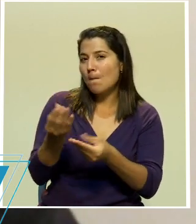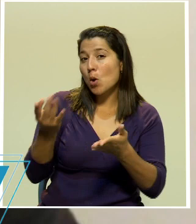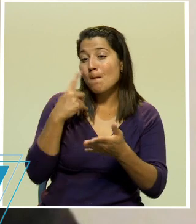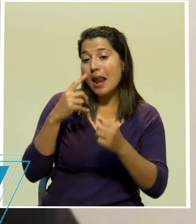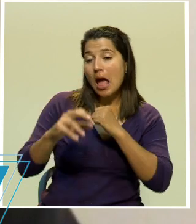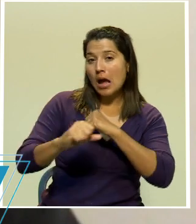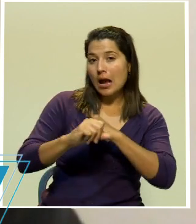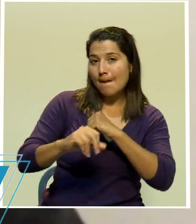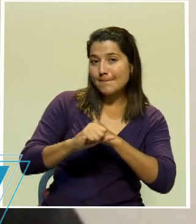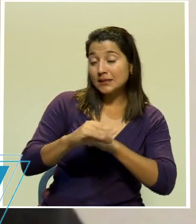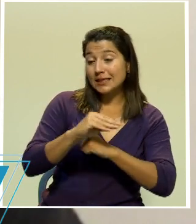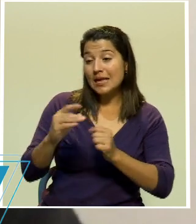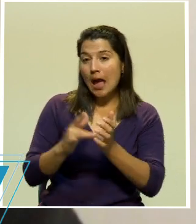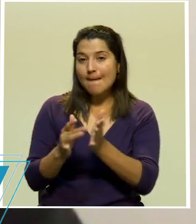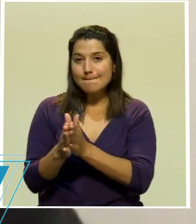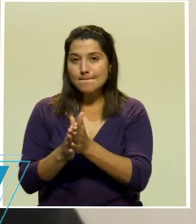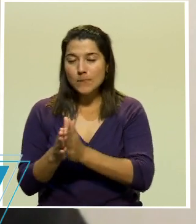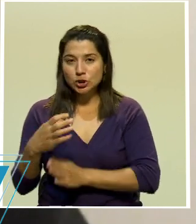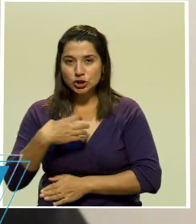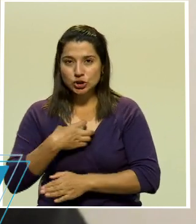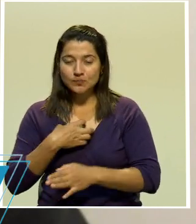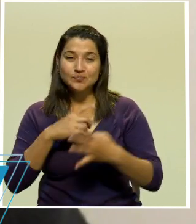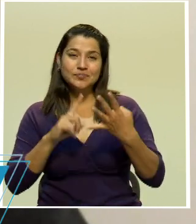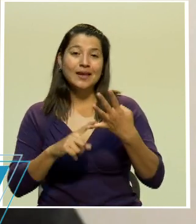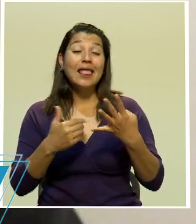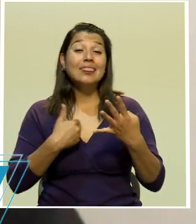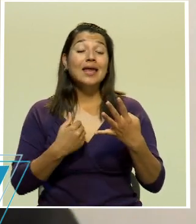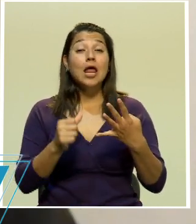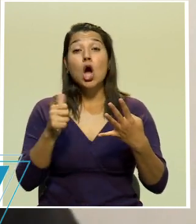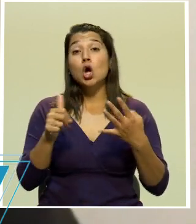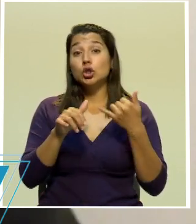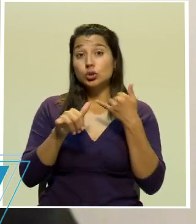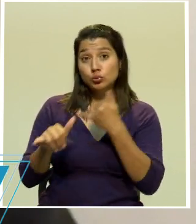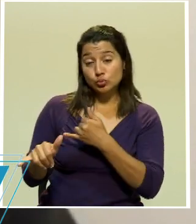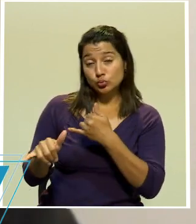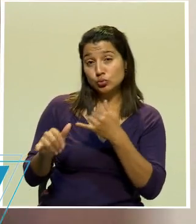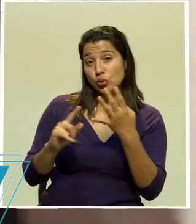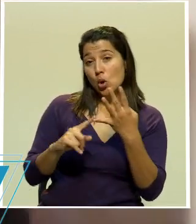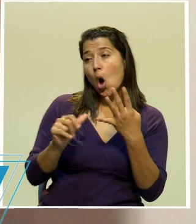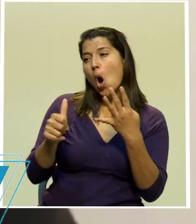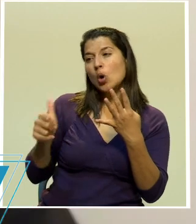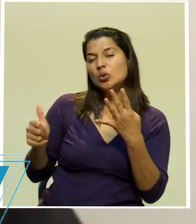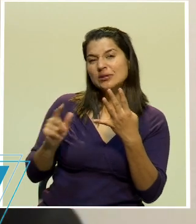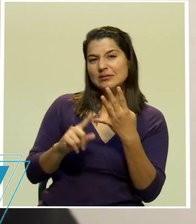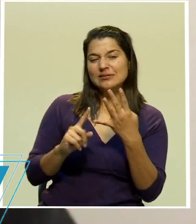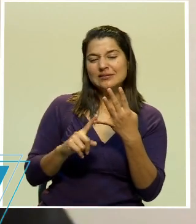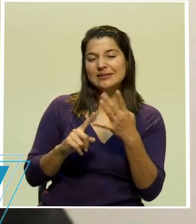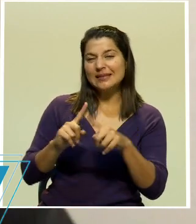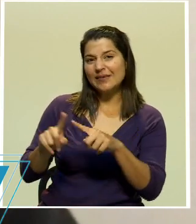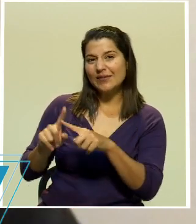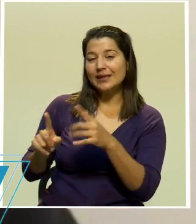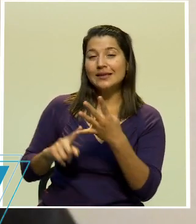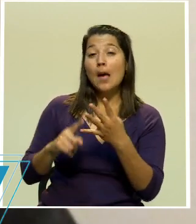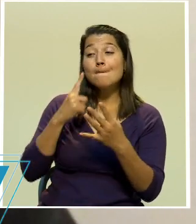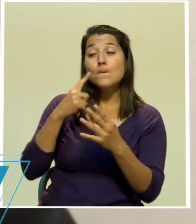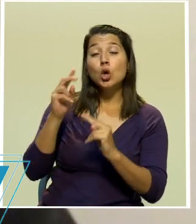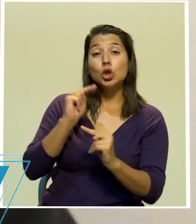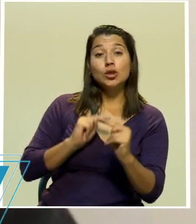de sus socios de negocios. Y tiene también una causa, o va a tener causas pendientes de interferencia y